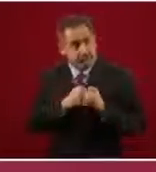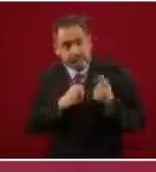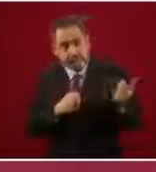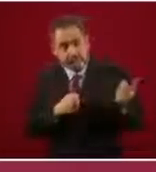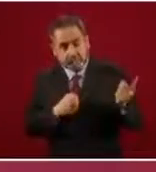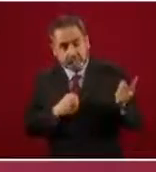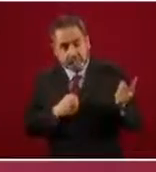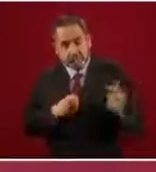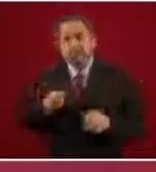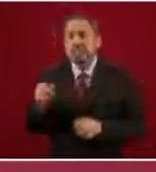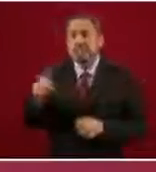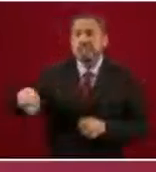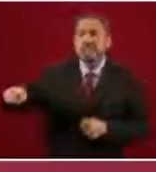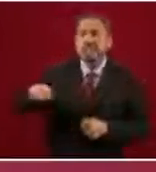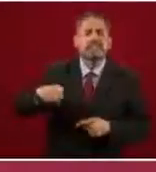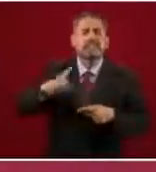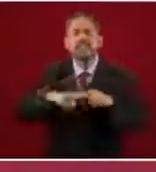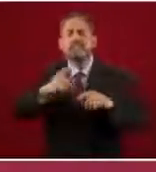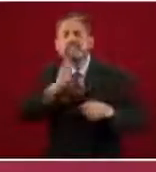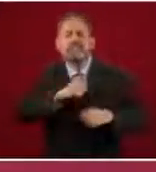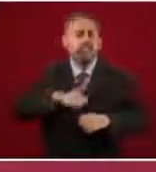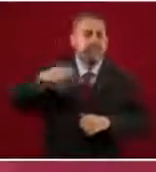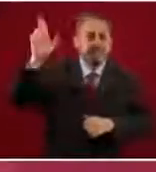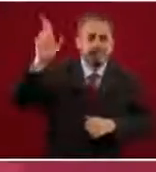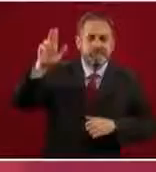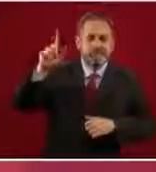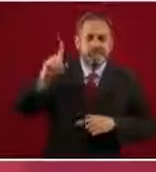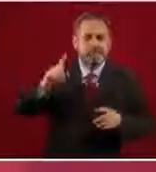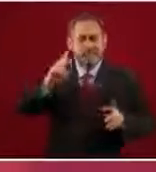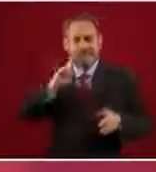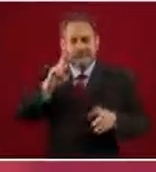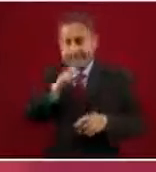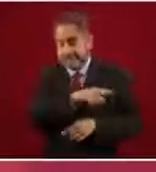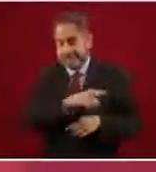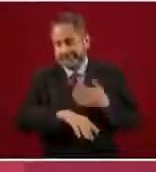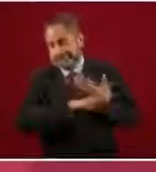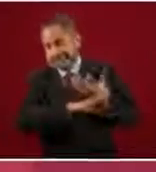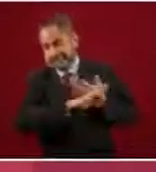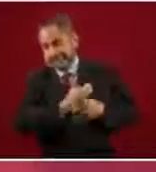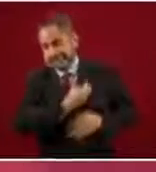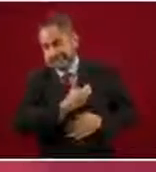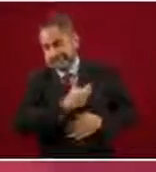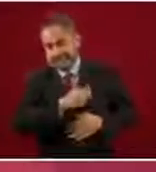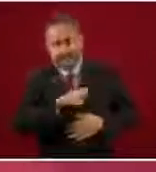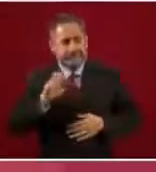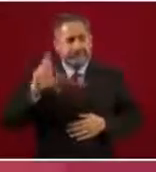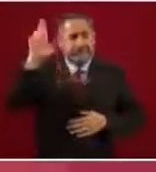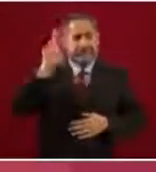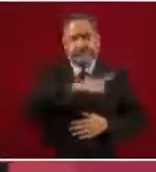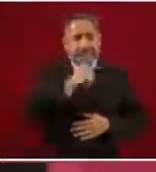Y la gente, a ver, que levante la mano. A ver, que critican tanto eso, ¿no?, lo de mano alzada.